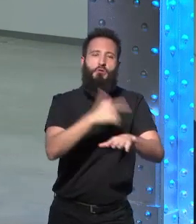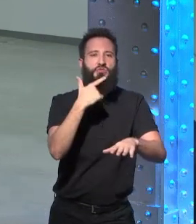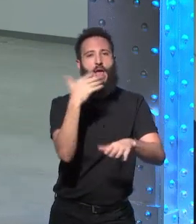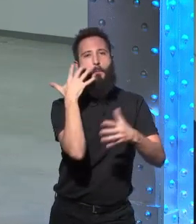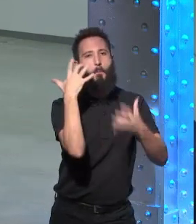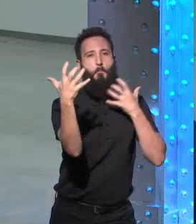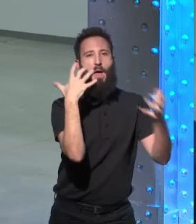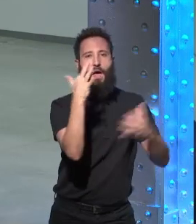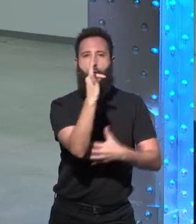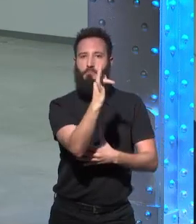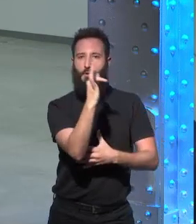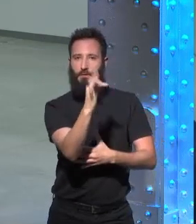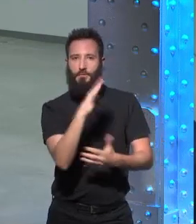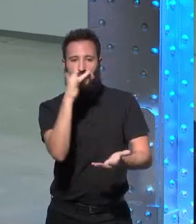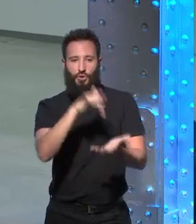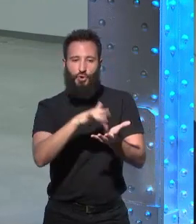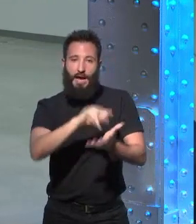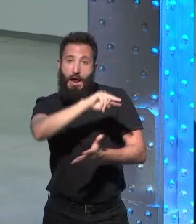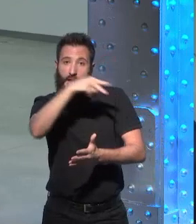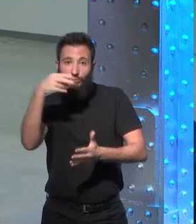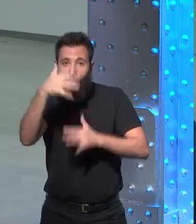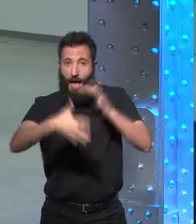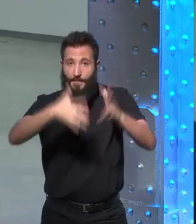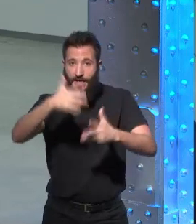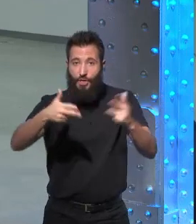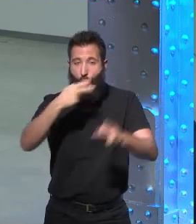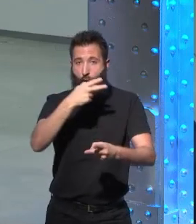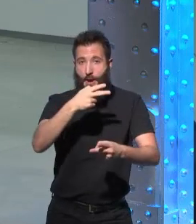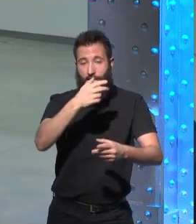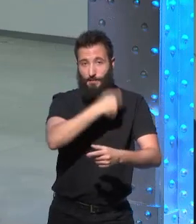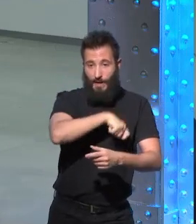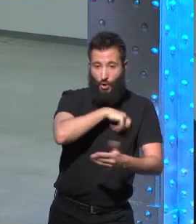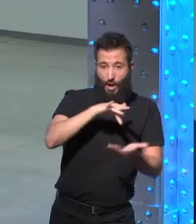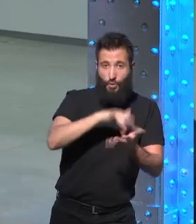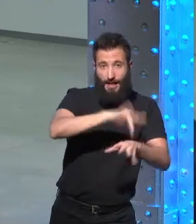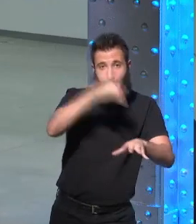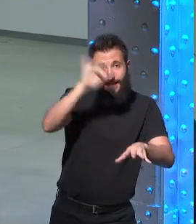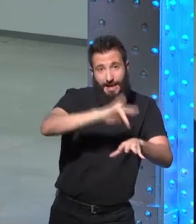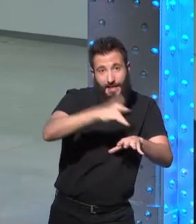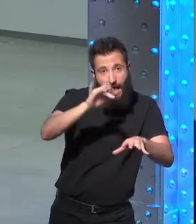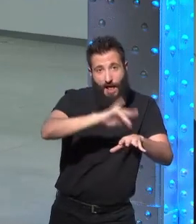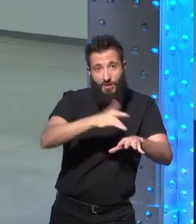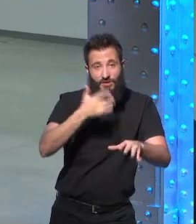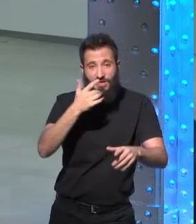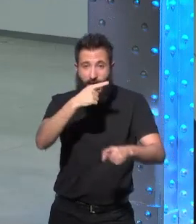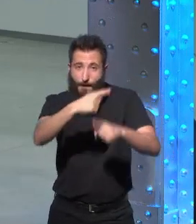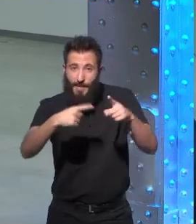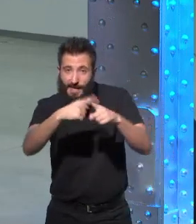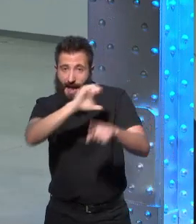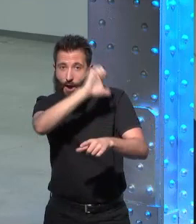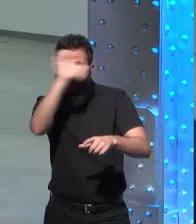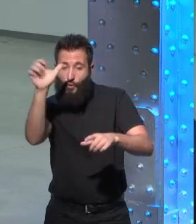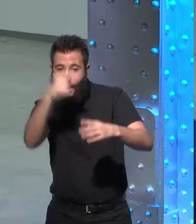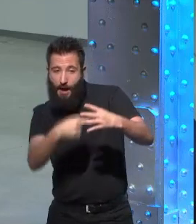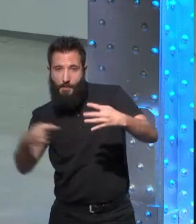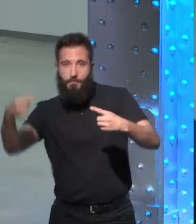Los resultados de la administración española en digitalización están por encima de la media europea.